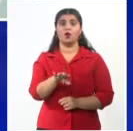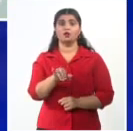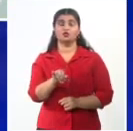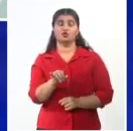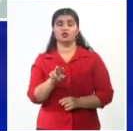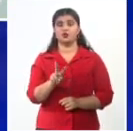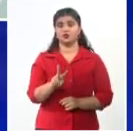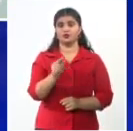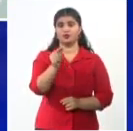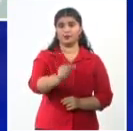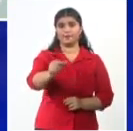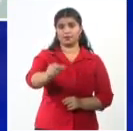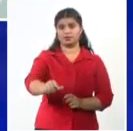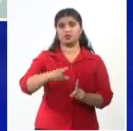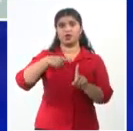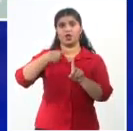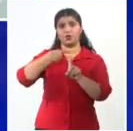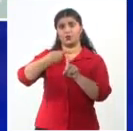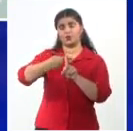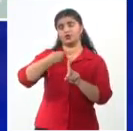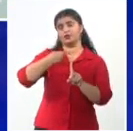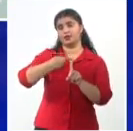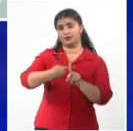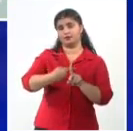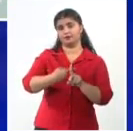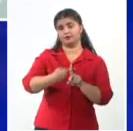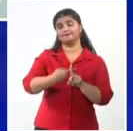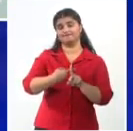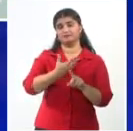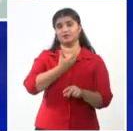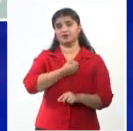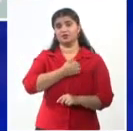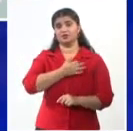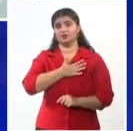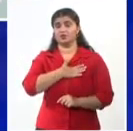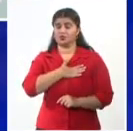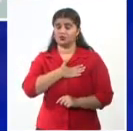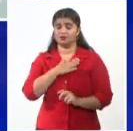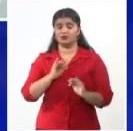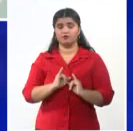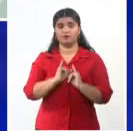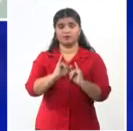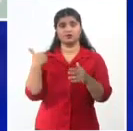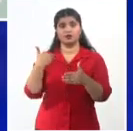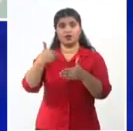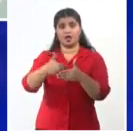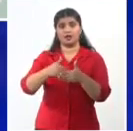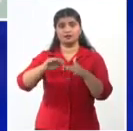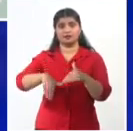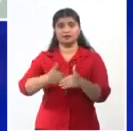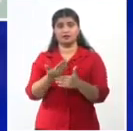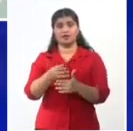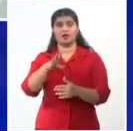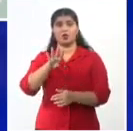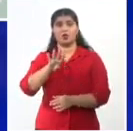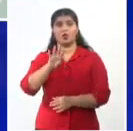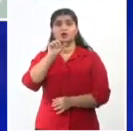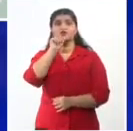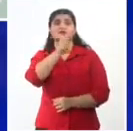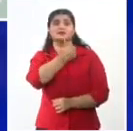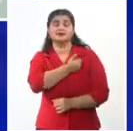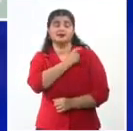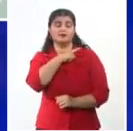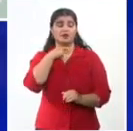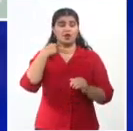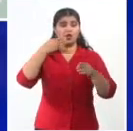462 casos, y lamentablemente hasta el día 4 de diciembre 4 fallecidos, pues